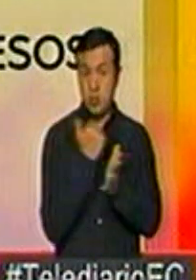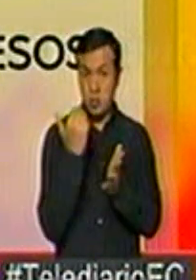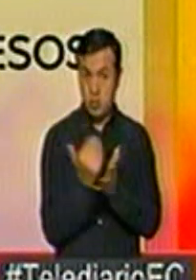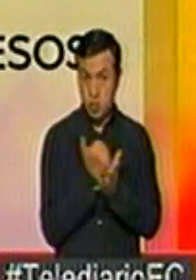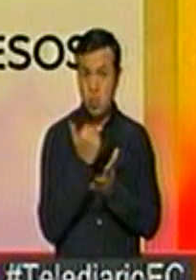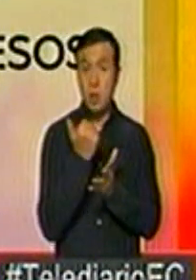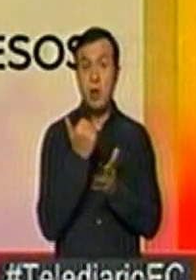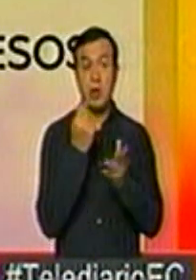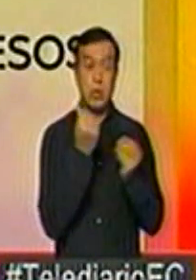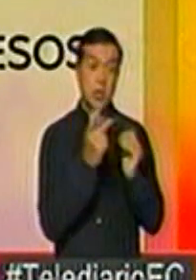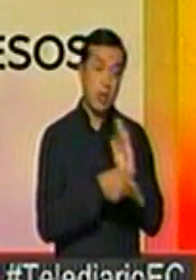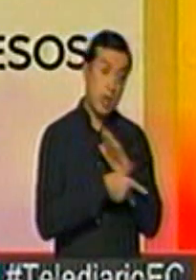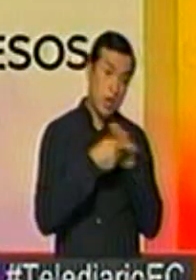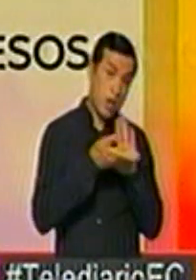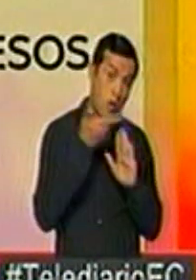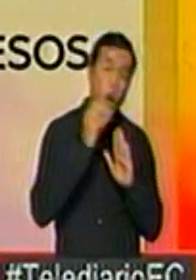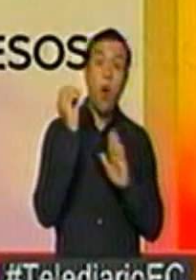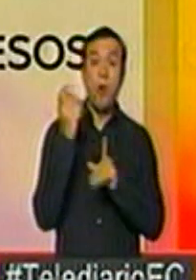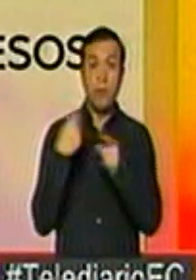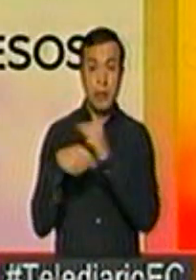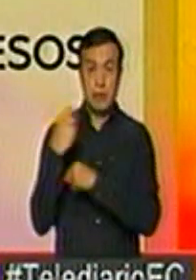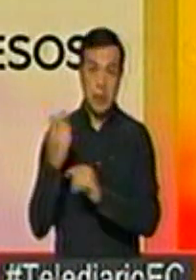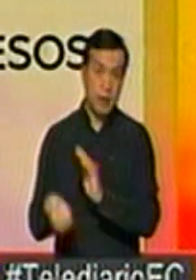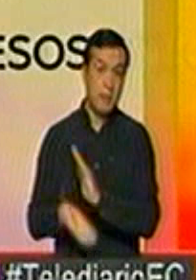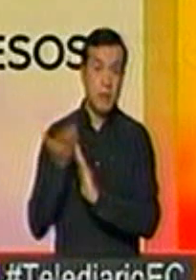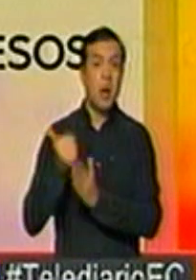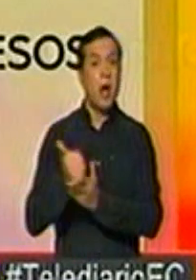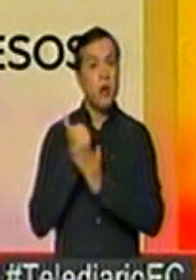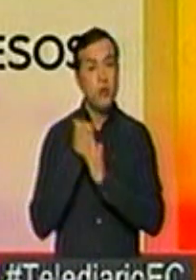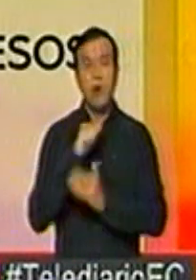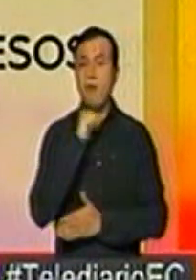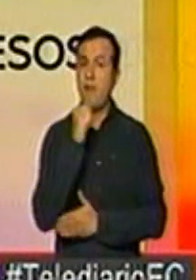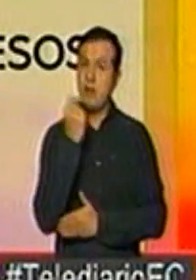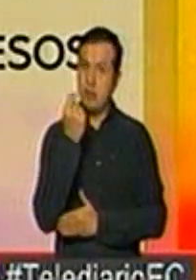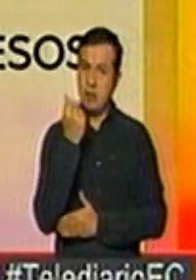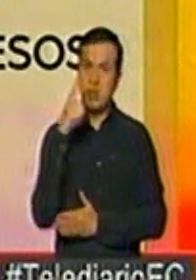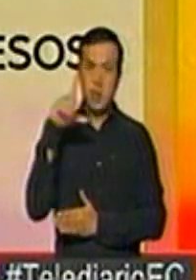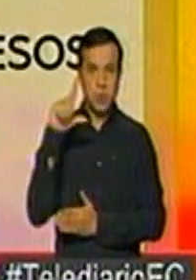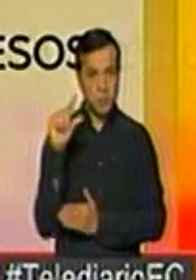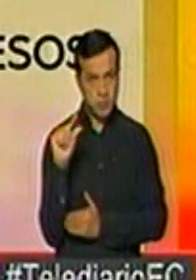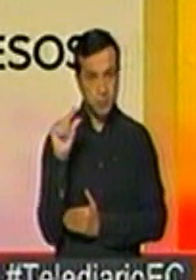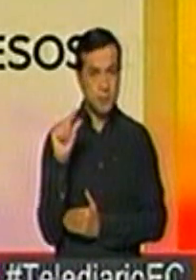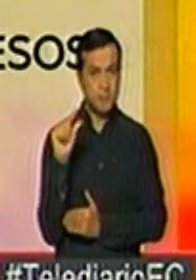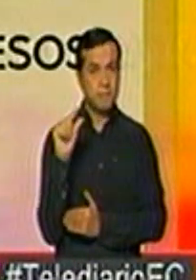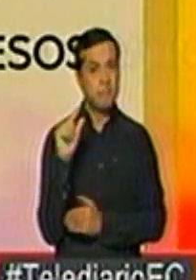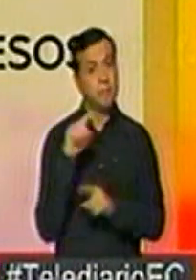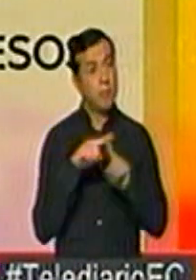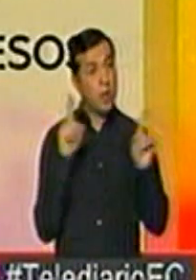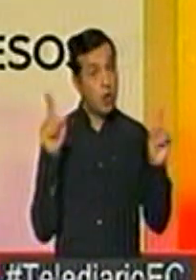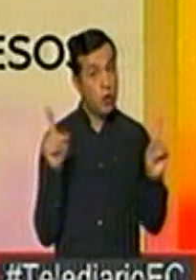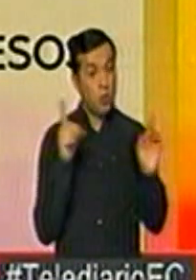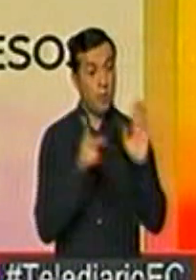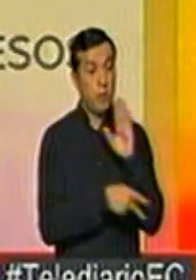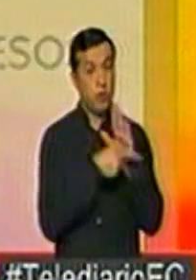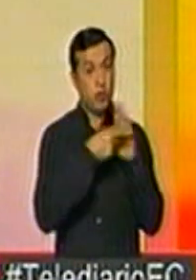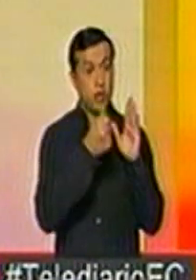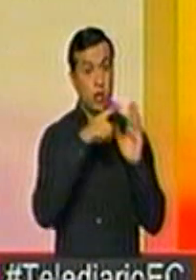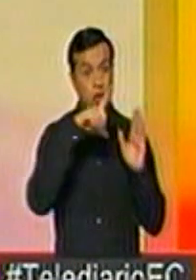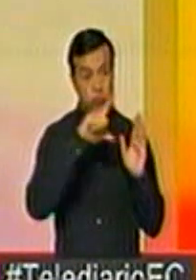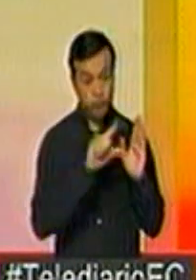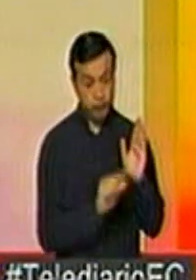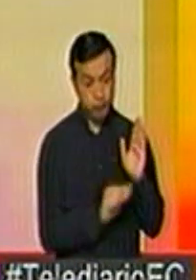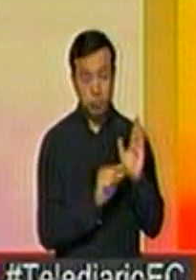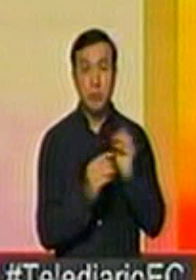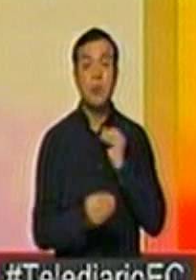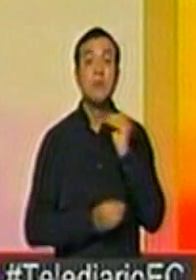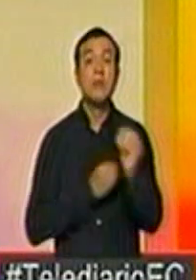ya sea por precio o volumen de exportación, estos ayudarán a reducir el déficit presupuestario. En el escenario contrario, si los ingresos petroleros fueran menores que los